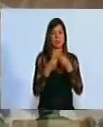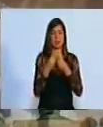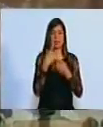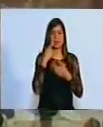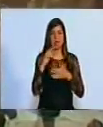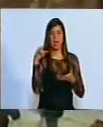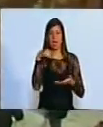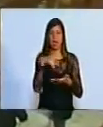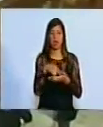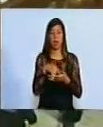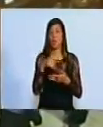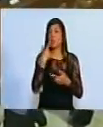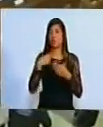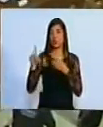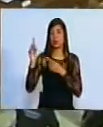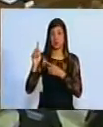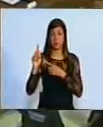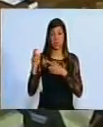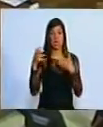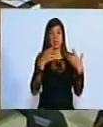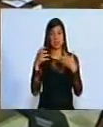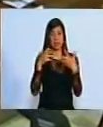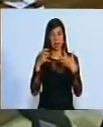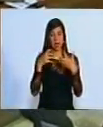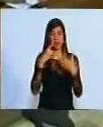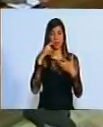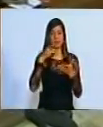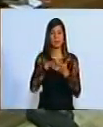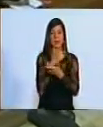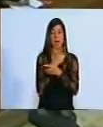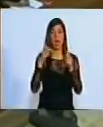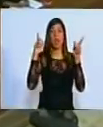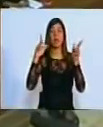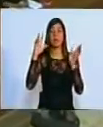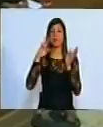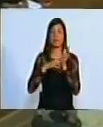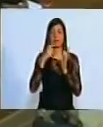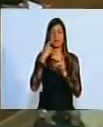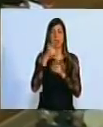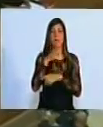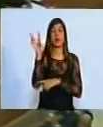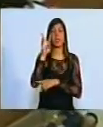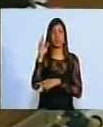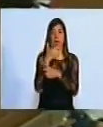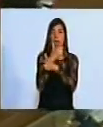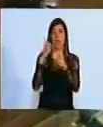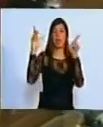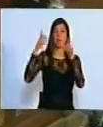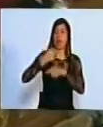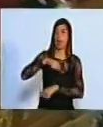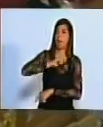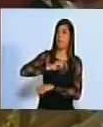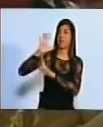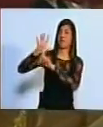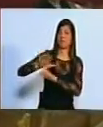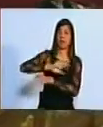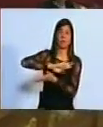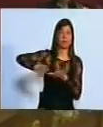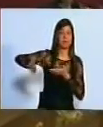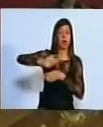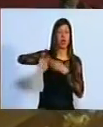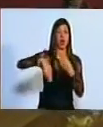y Ayacucho, batallas que sellaron finalmente la independencia del dominio español y se estructuró la idea de la República